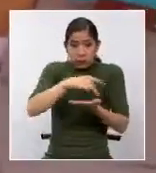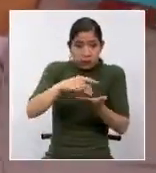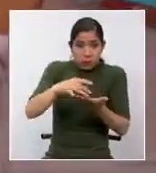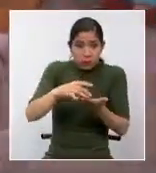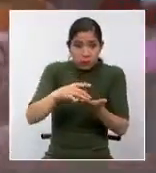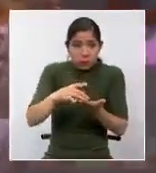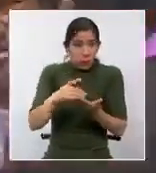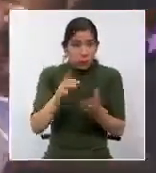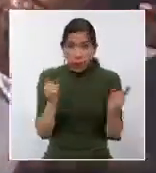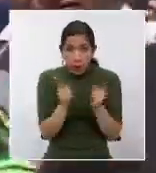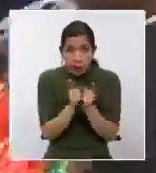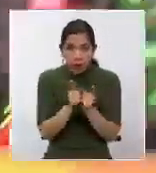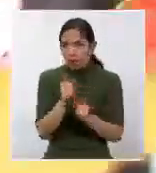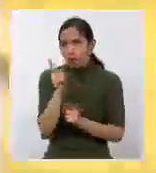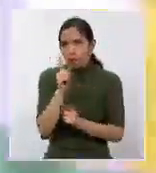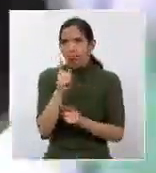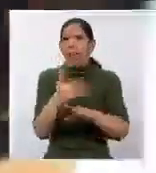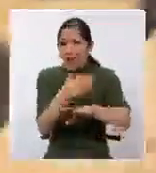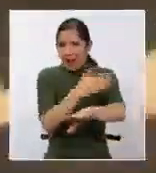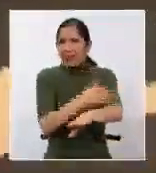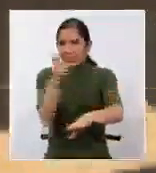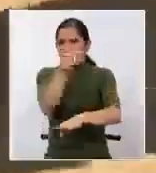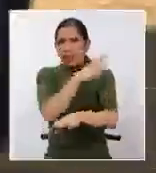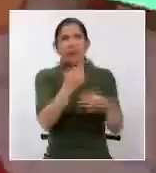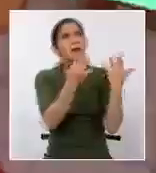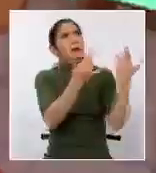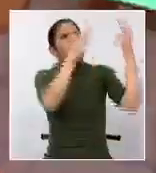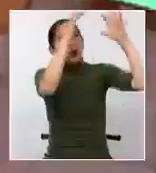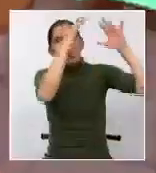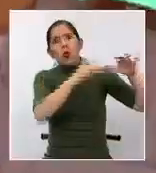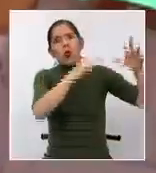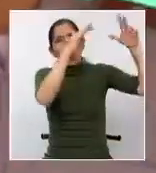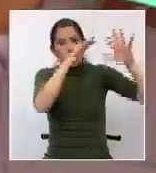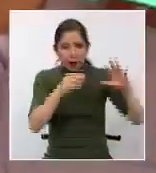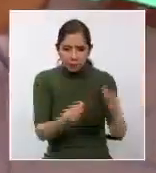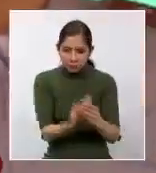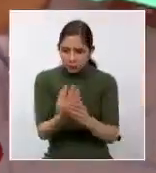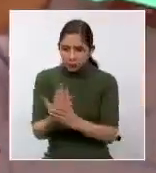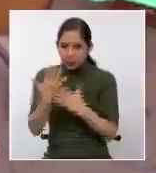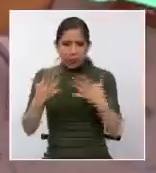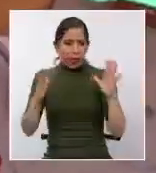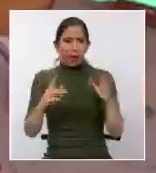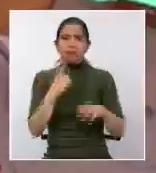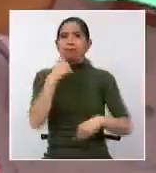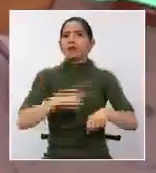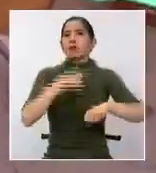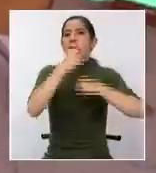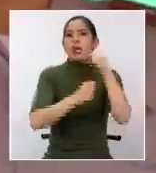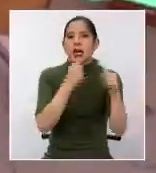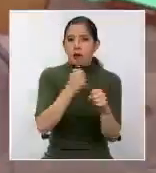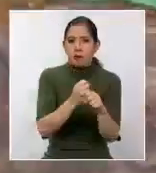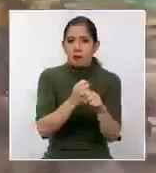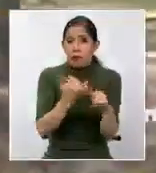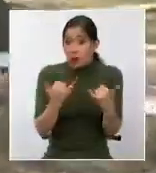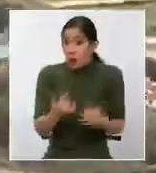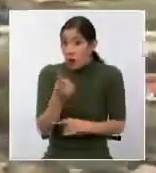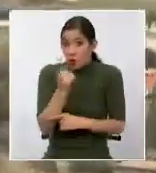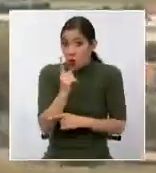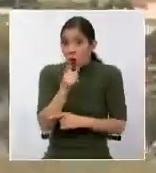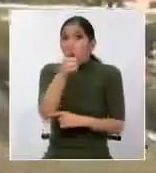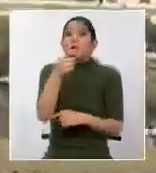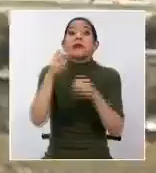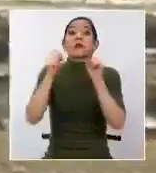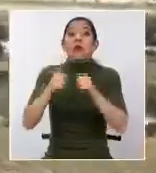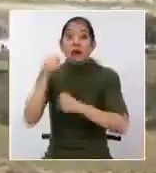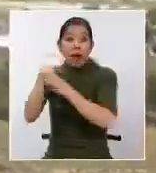antes esperando la lluvia. Hoy no, hermanos, va a haber riego. Van a producir dos veces al año. Y